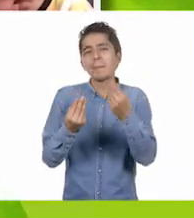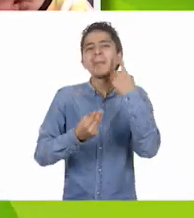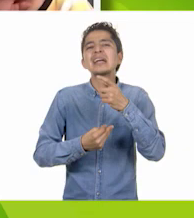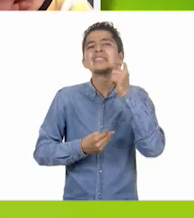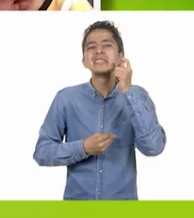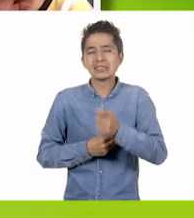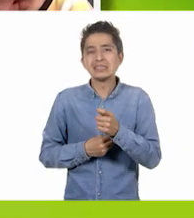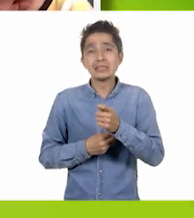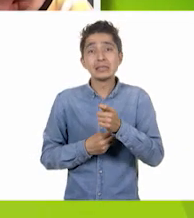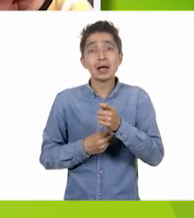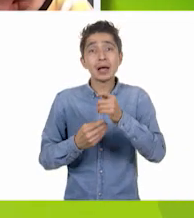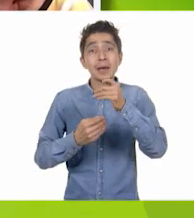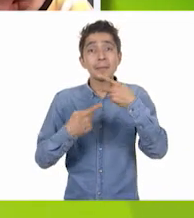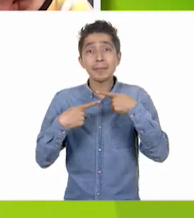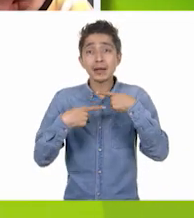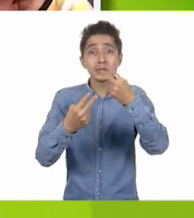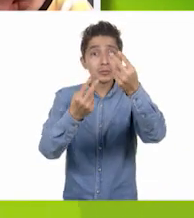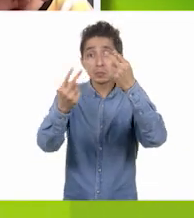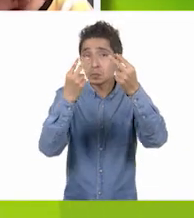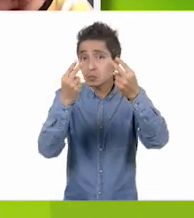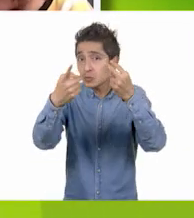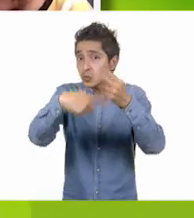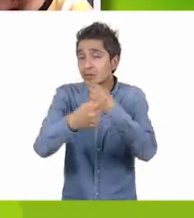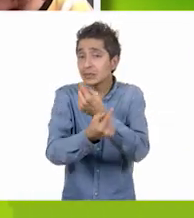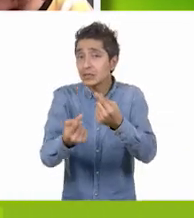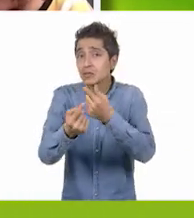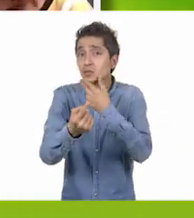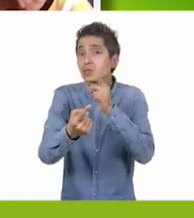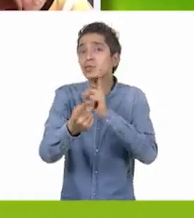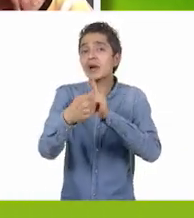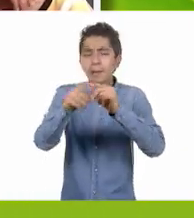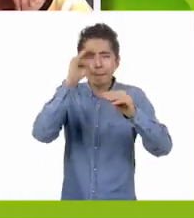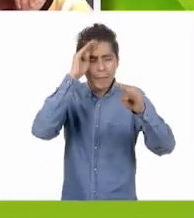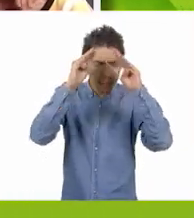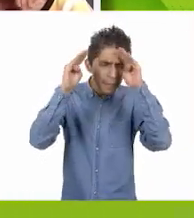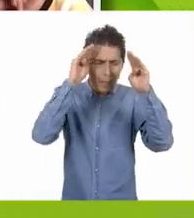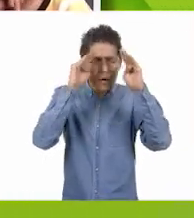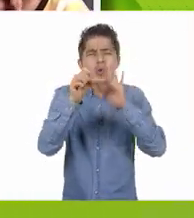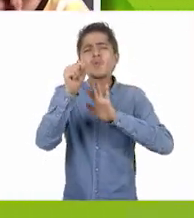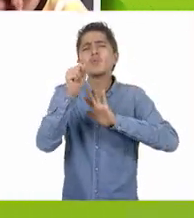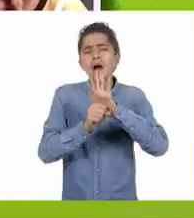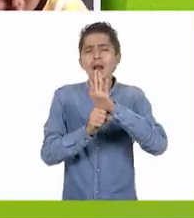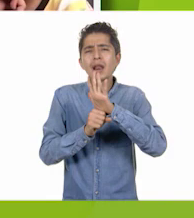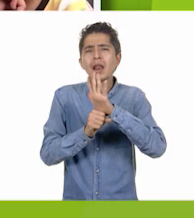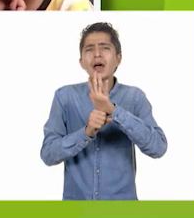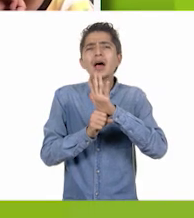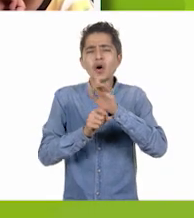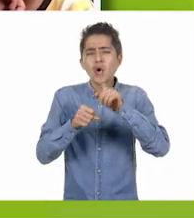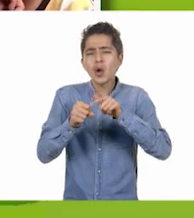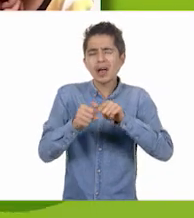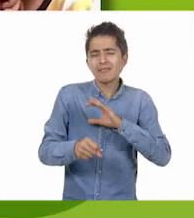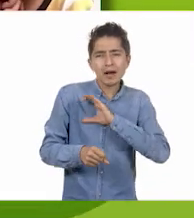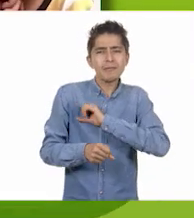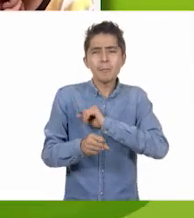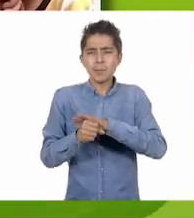pues también todos los que nos ven en casa puedan ellos pensar cuál es su color favorito, por qué les gusta tanto, cuál